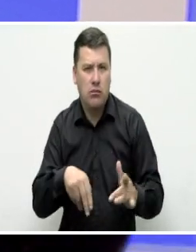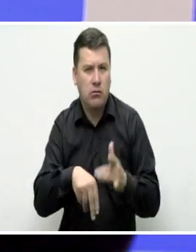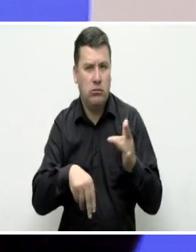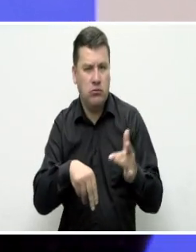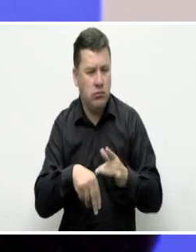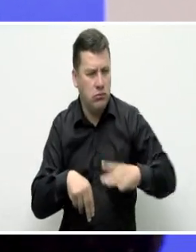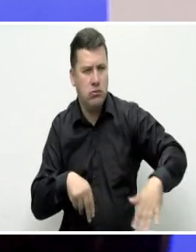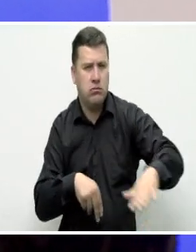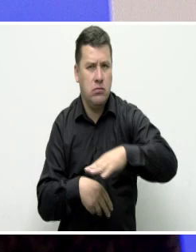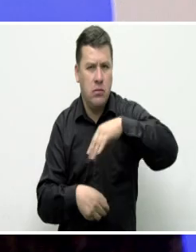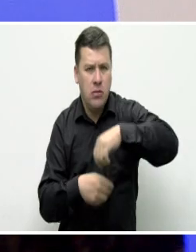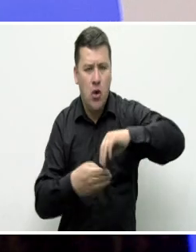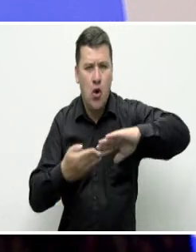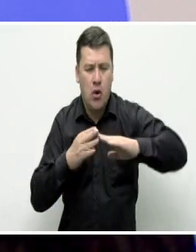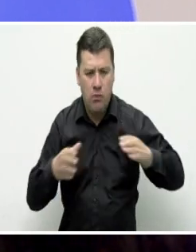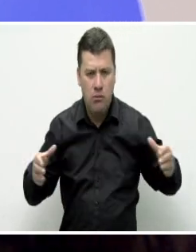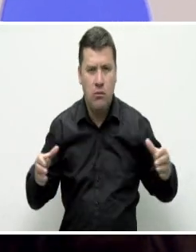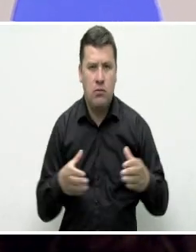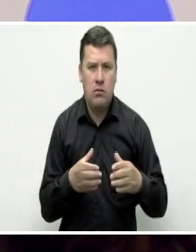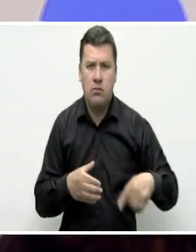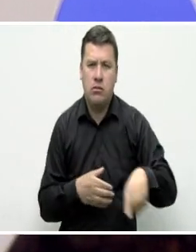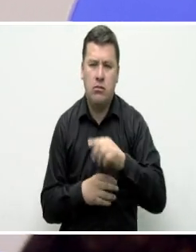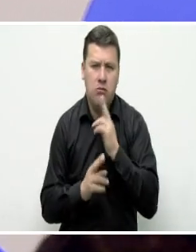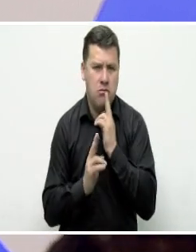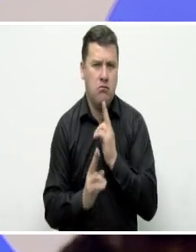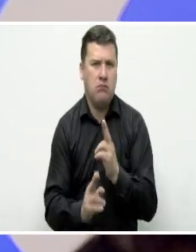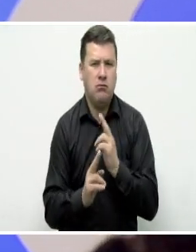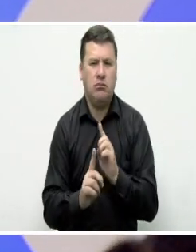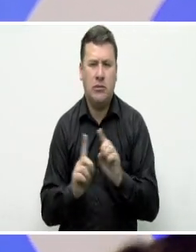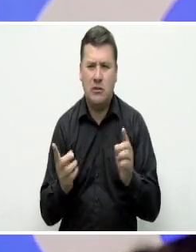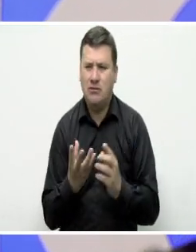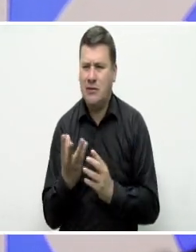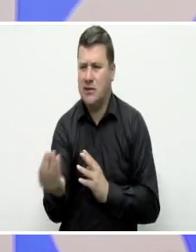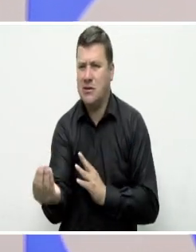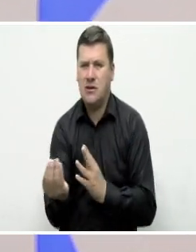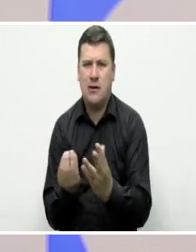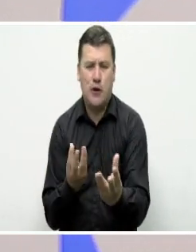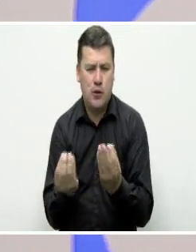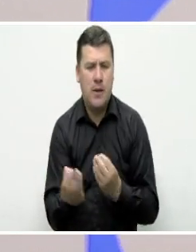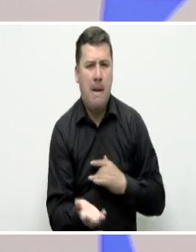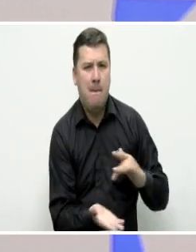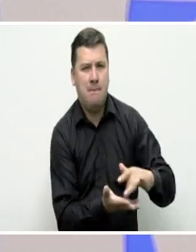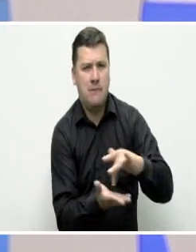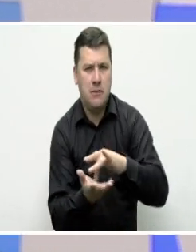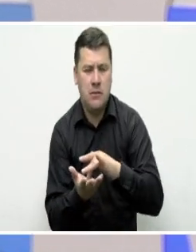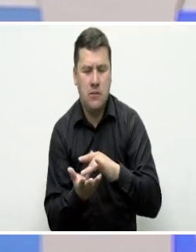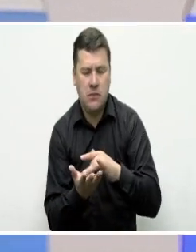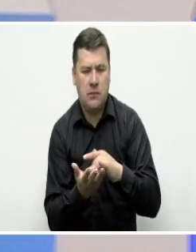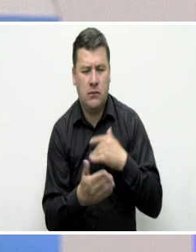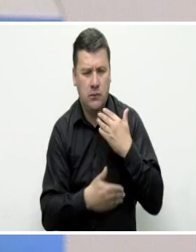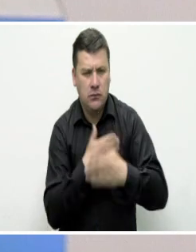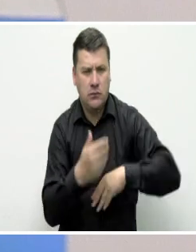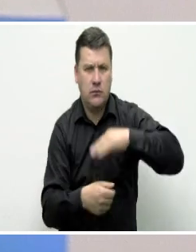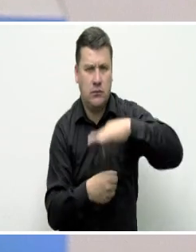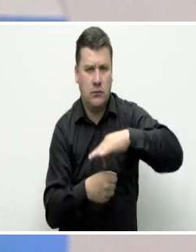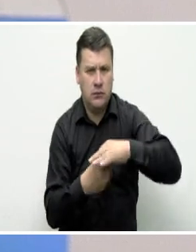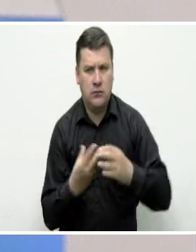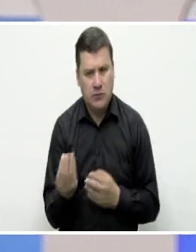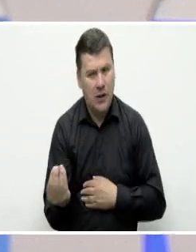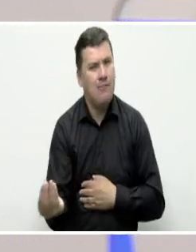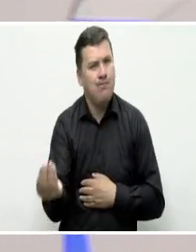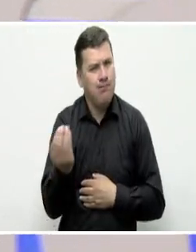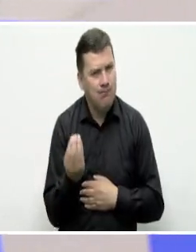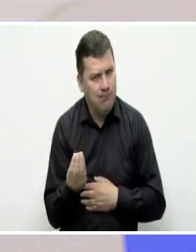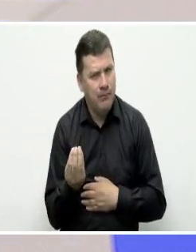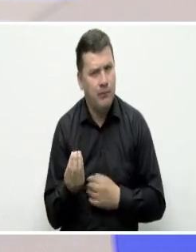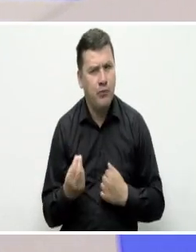estimulamos a aquellas poblaciones que han resultado indiferentes en la presencia durante los procesos electorales y hemos